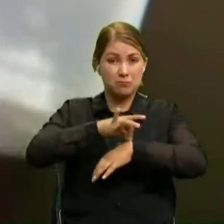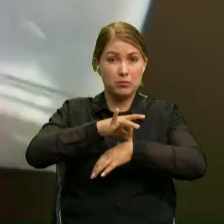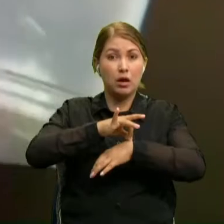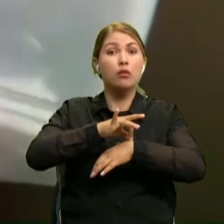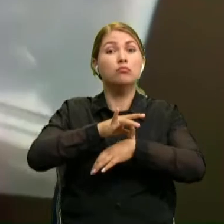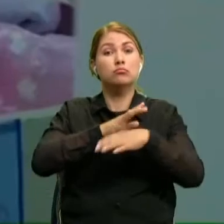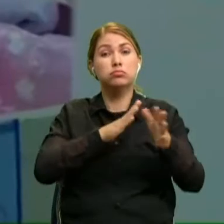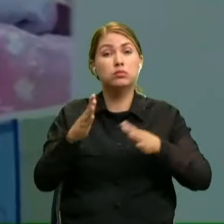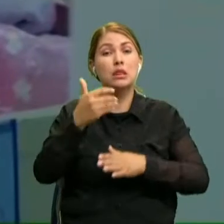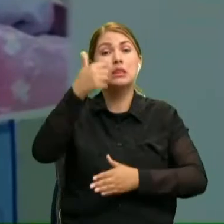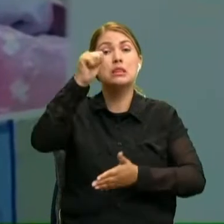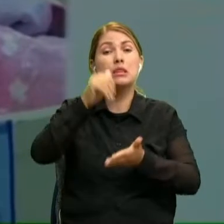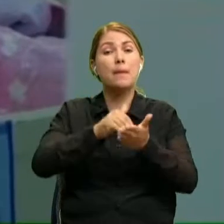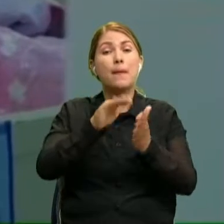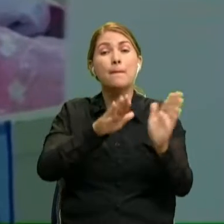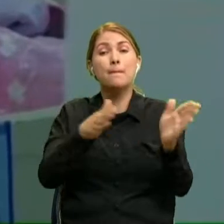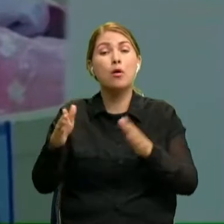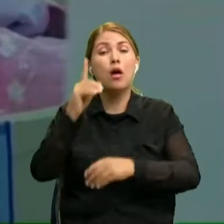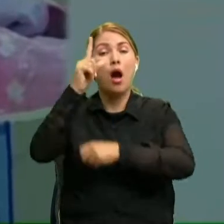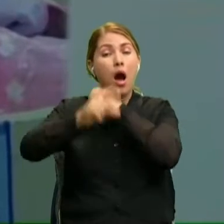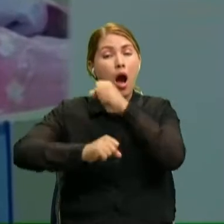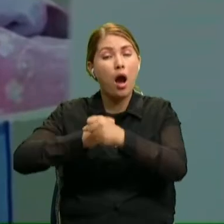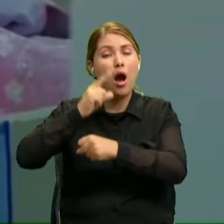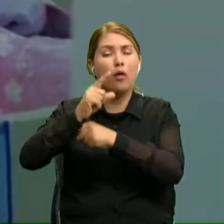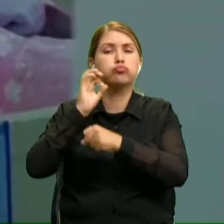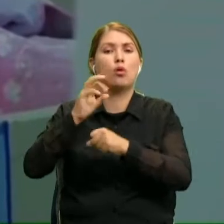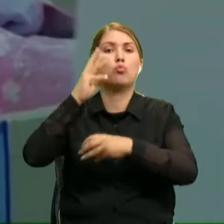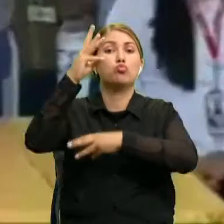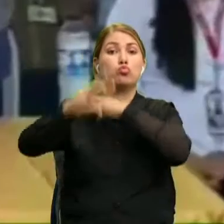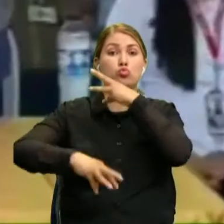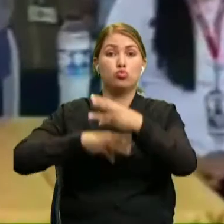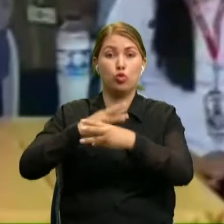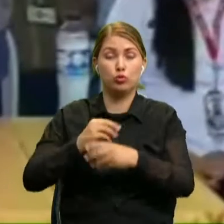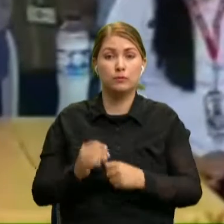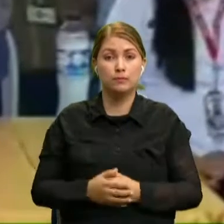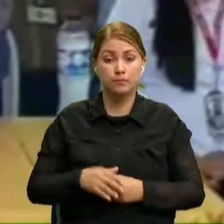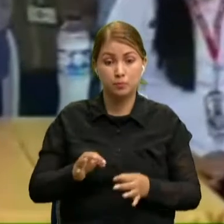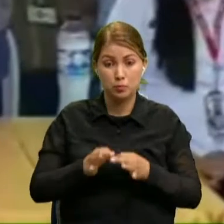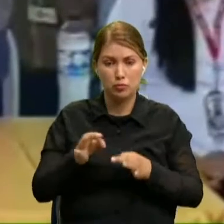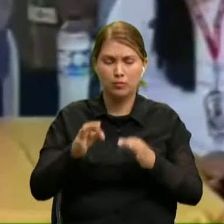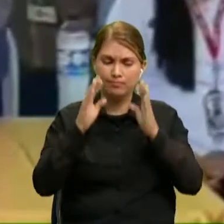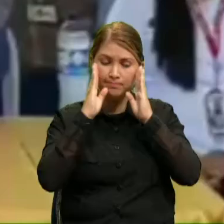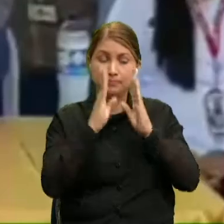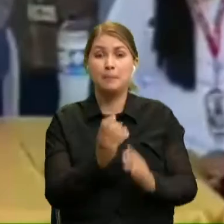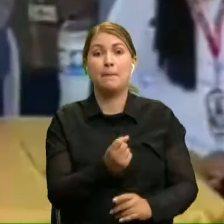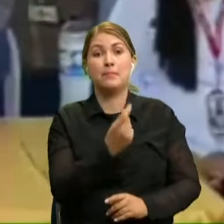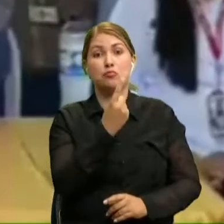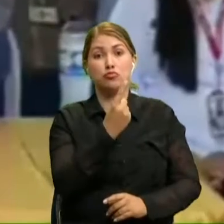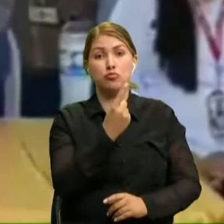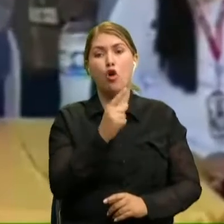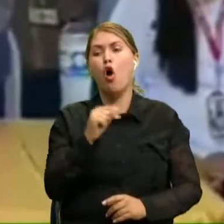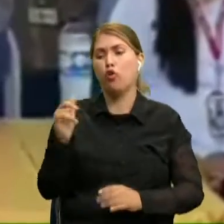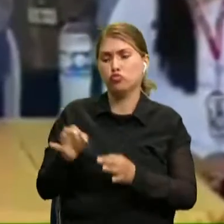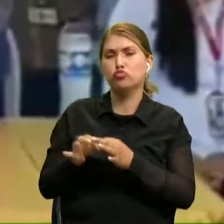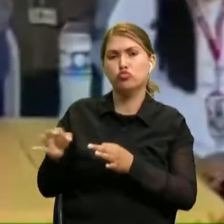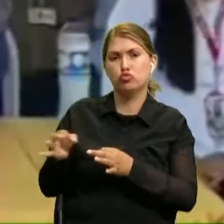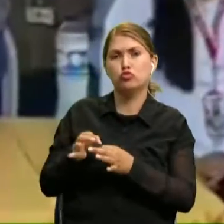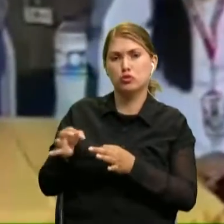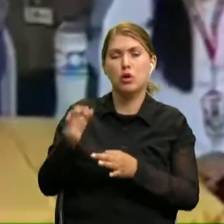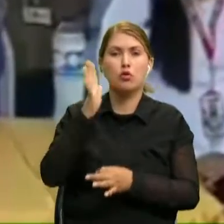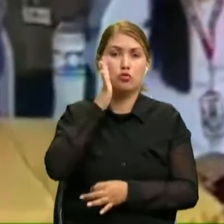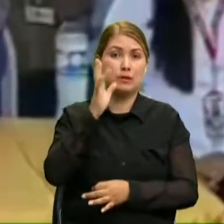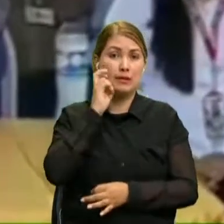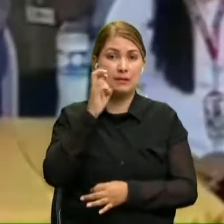registra cerca de 10.000 muertes anuales a nivel mundial. Nuestro municipio ha sido priorizado con otros municipios del norte de